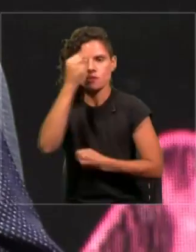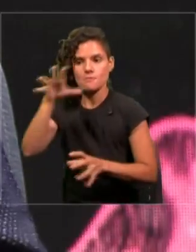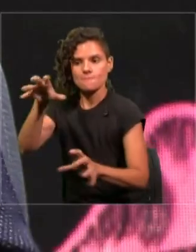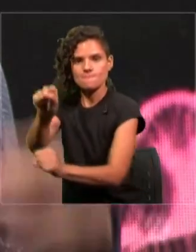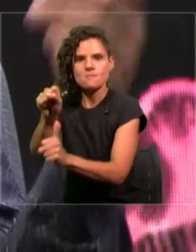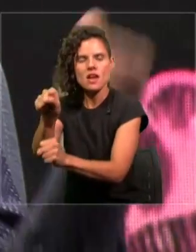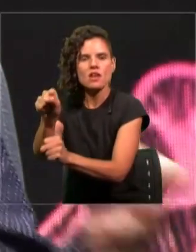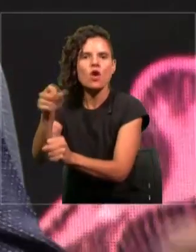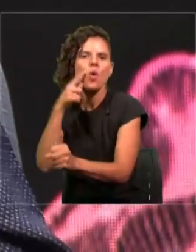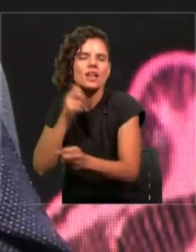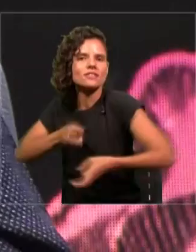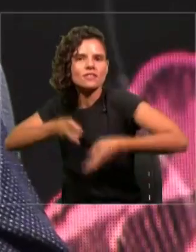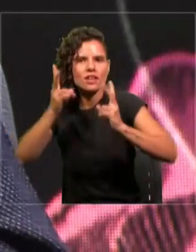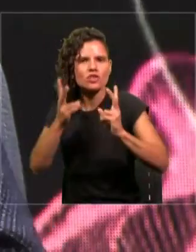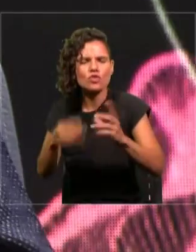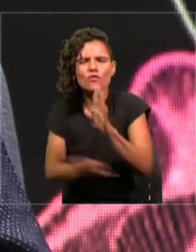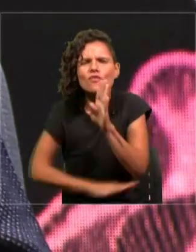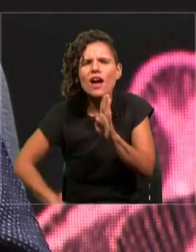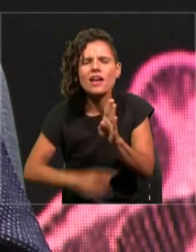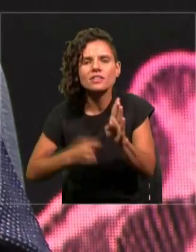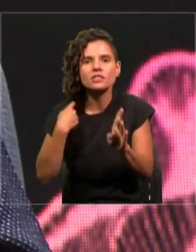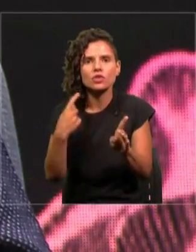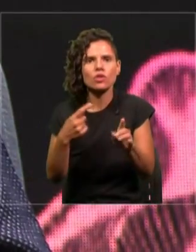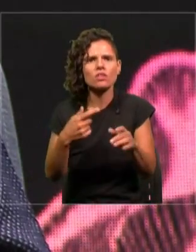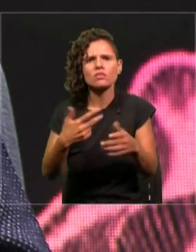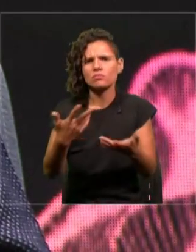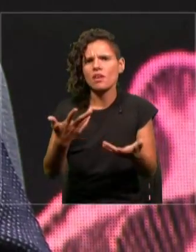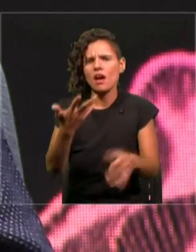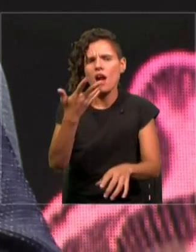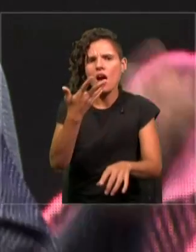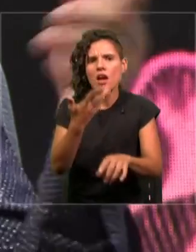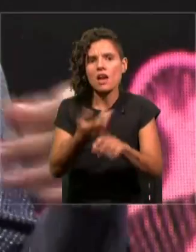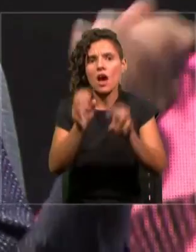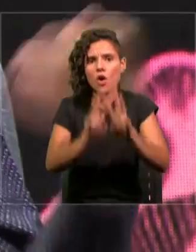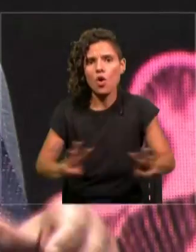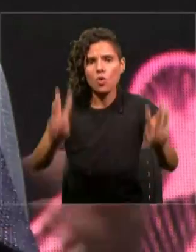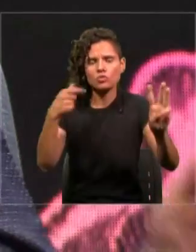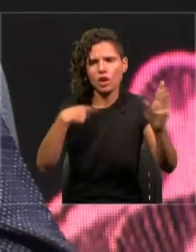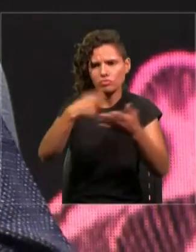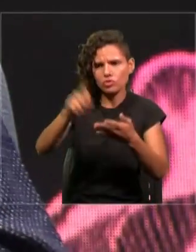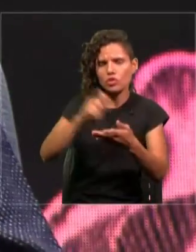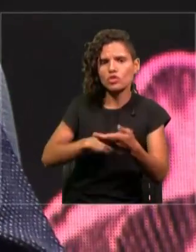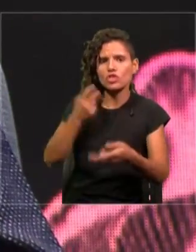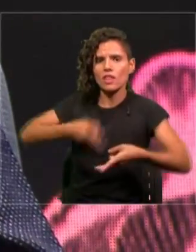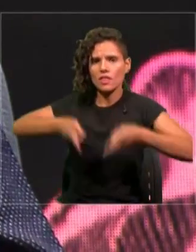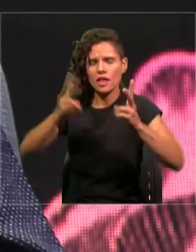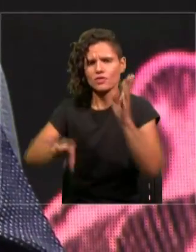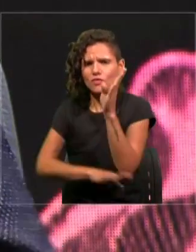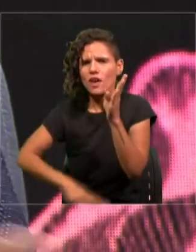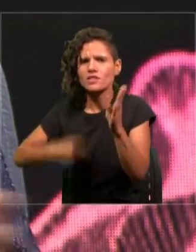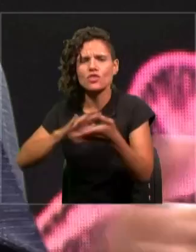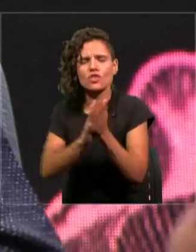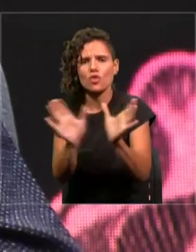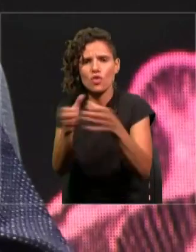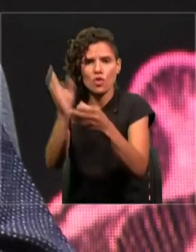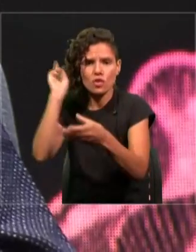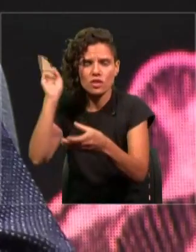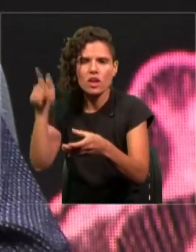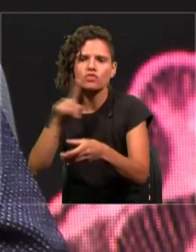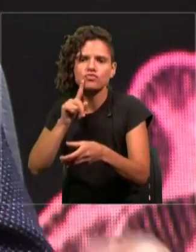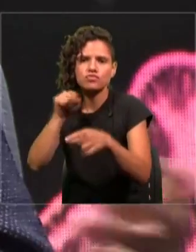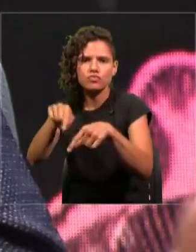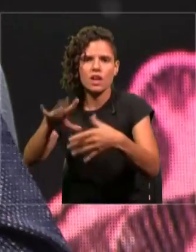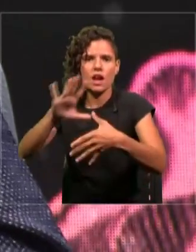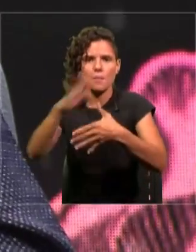derecho fundamental, reconocido según los organismos internacionales como ONU, como un derecho fundamental de todas las naciones originarias que representan este